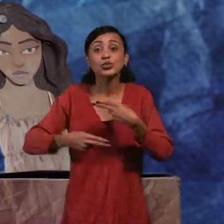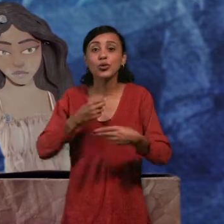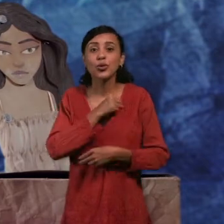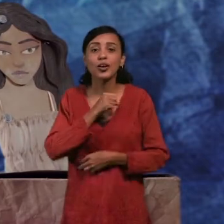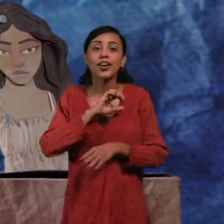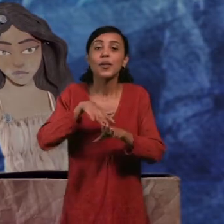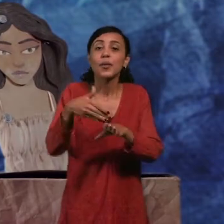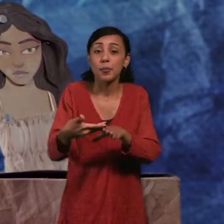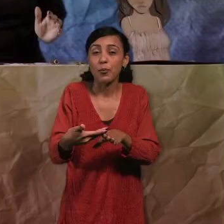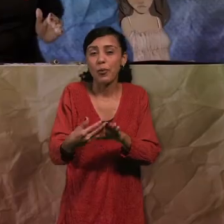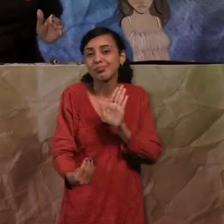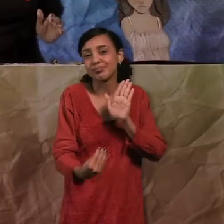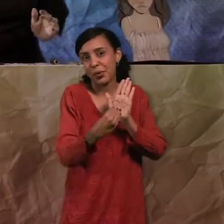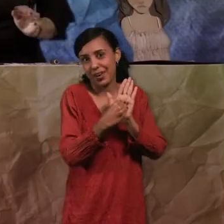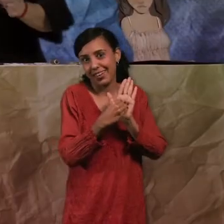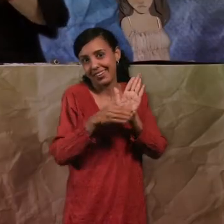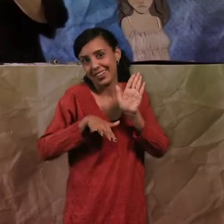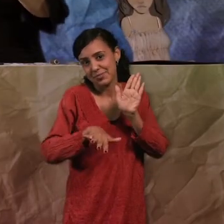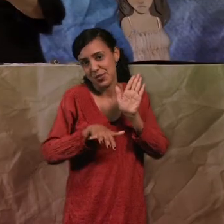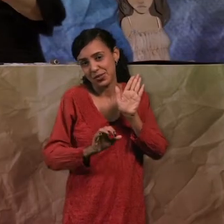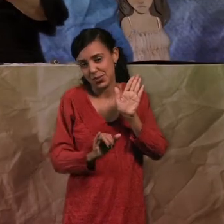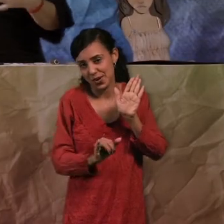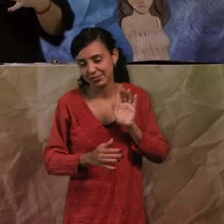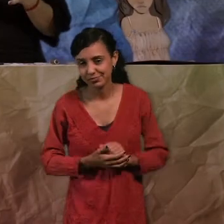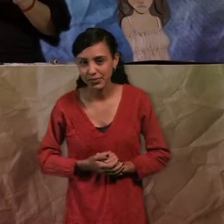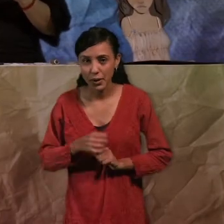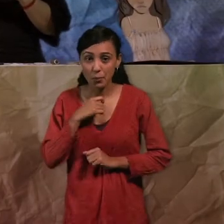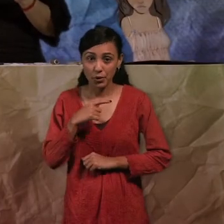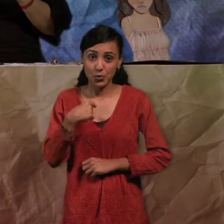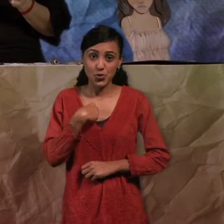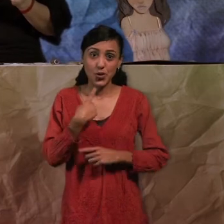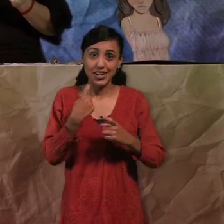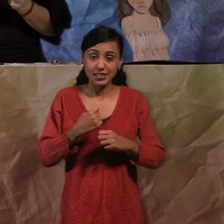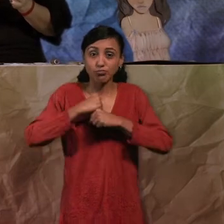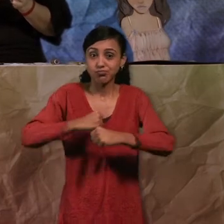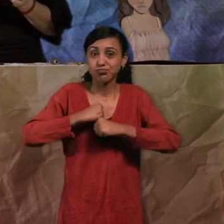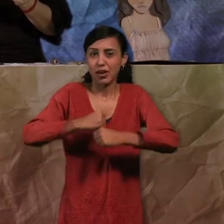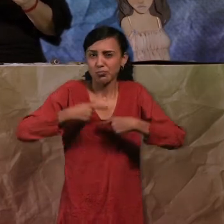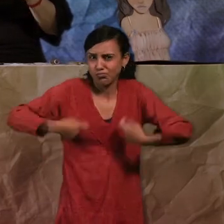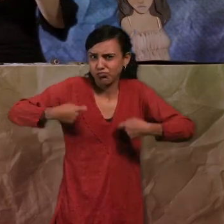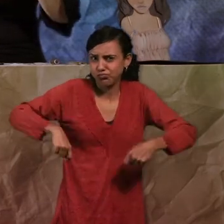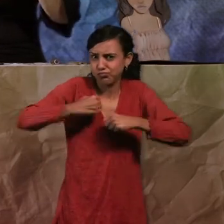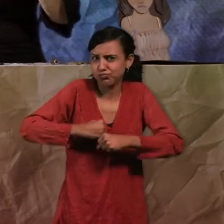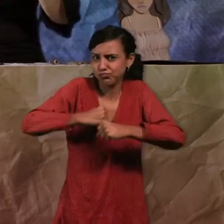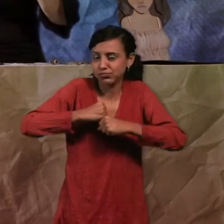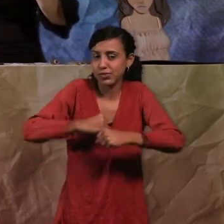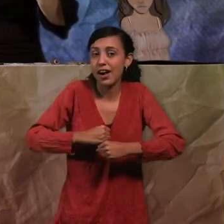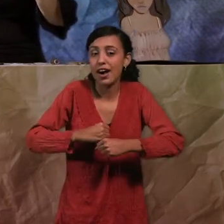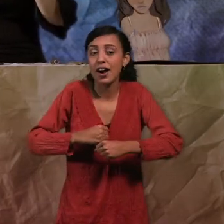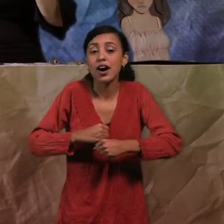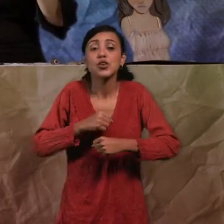contar luego en la animación. Por ejemplo, si yo no necesito que este caballo salga corriendo, yo solo quiero que él